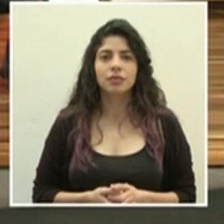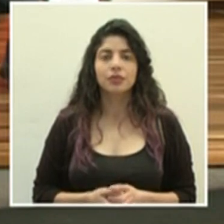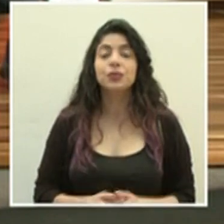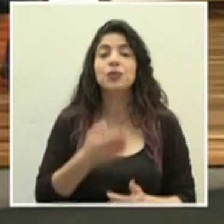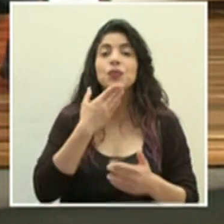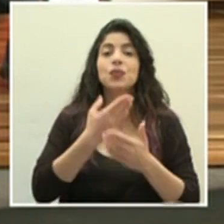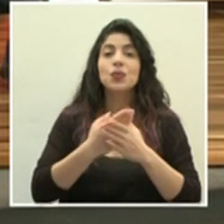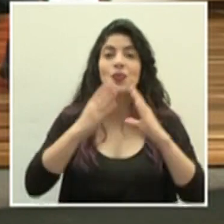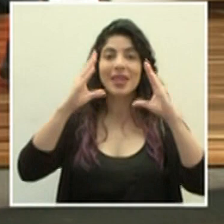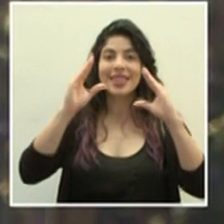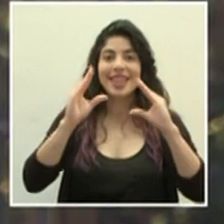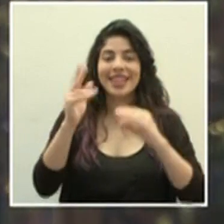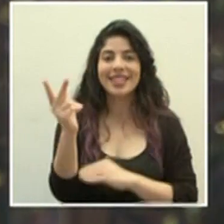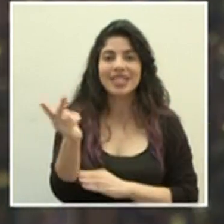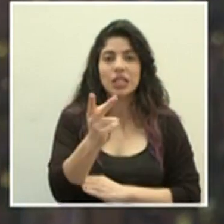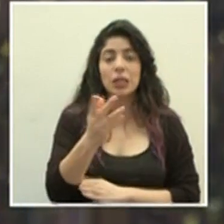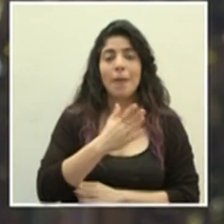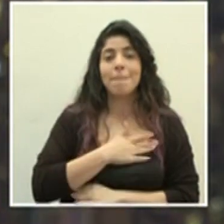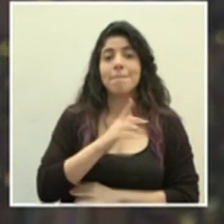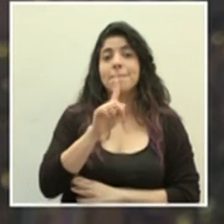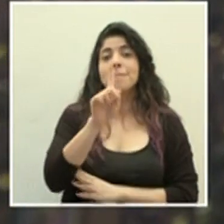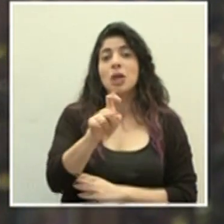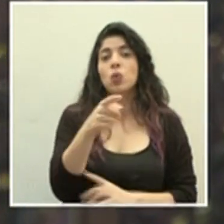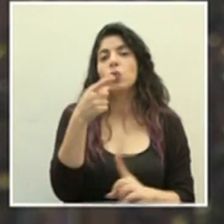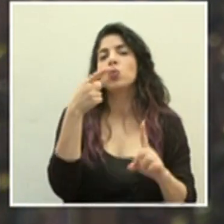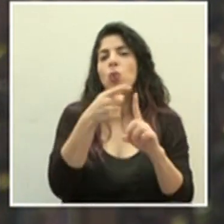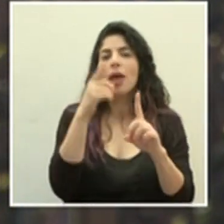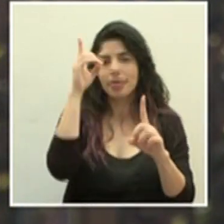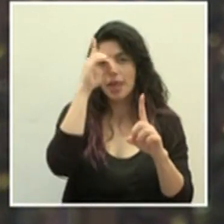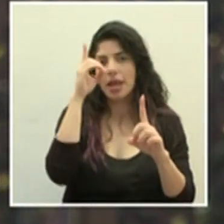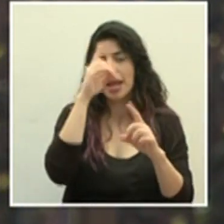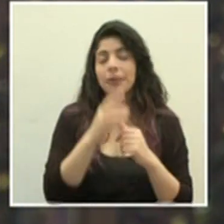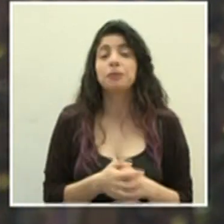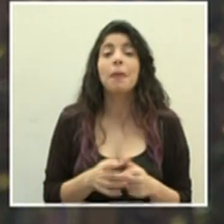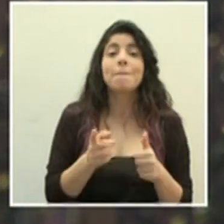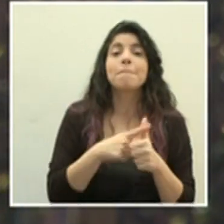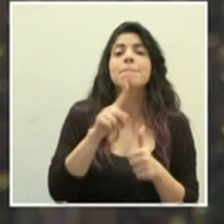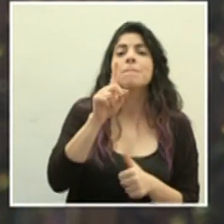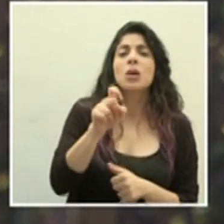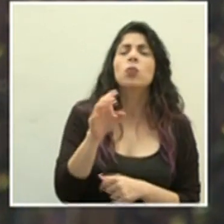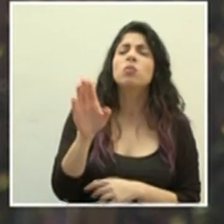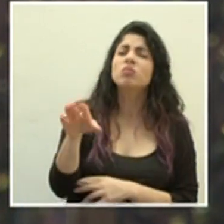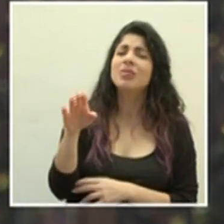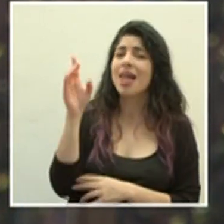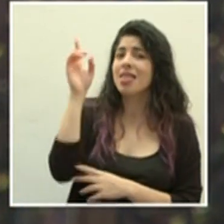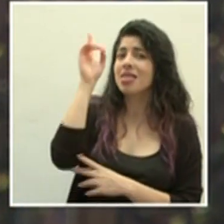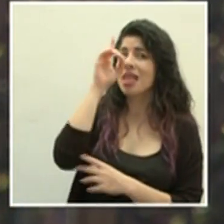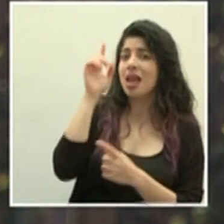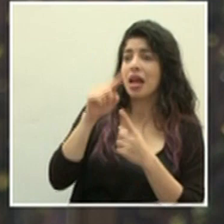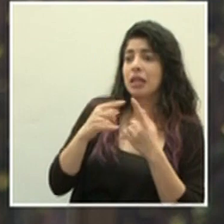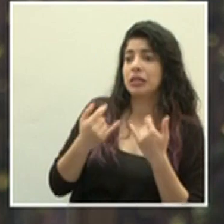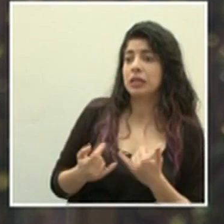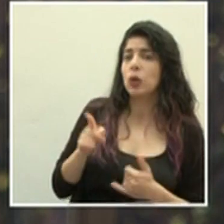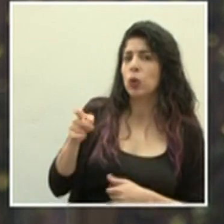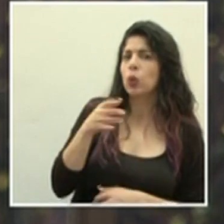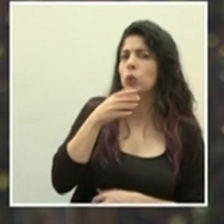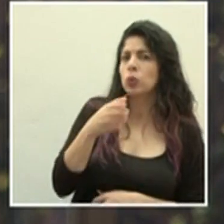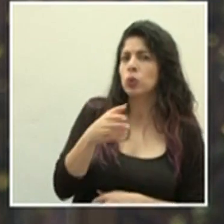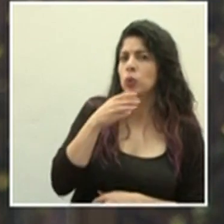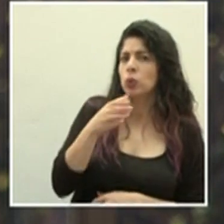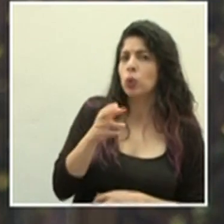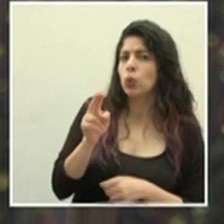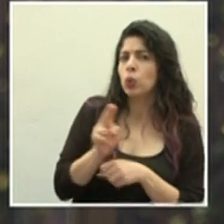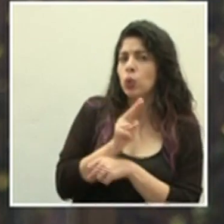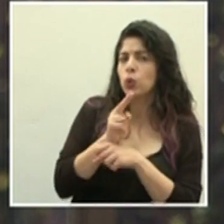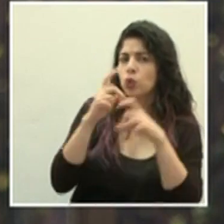Muy buenas tardes para los dos. Mis preguntas para don Daniel Salas. La primera, don Daniel, hasta la fecha se ha hecho la recomendación del uso